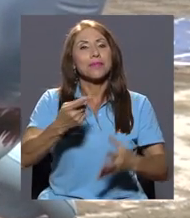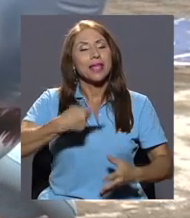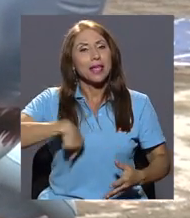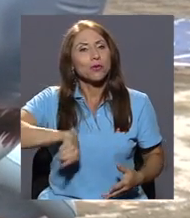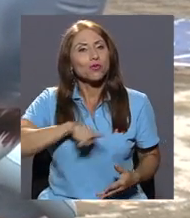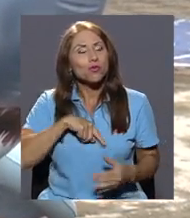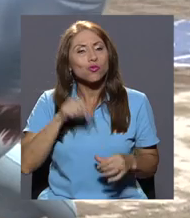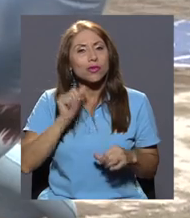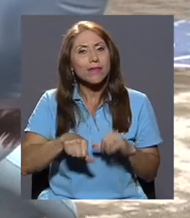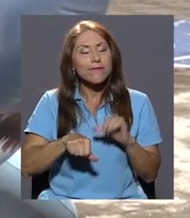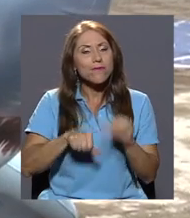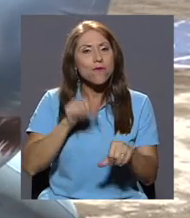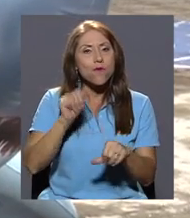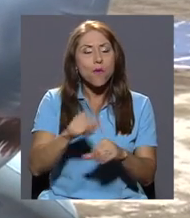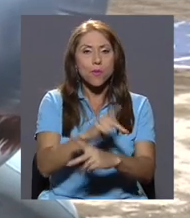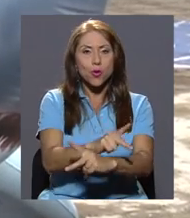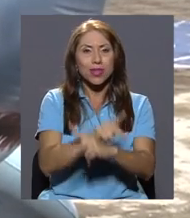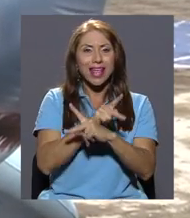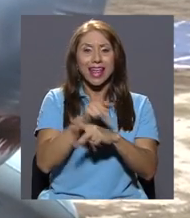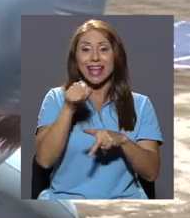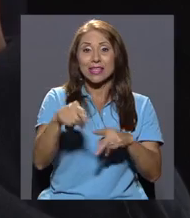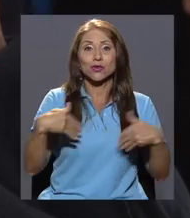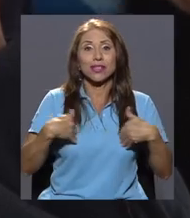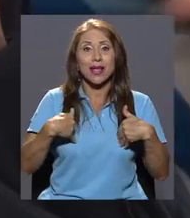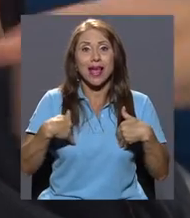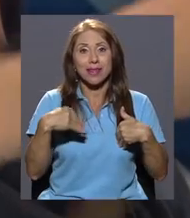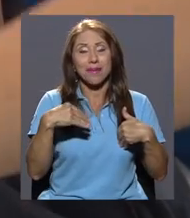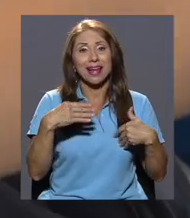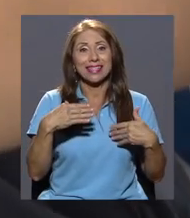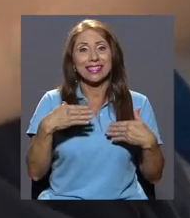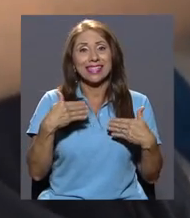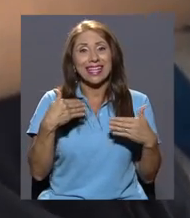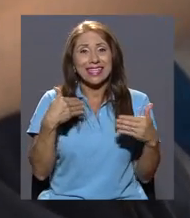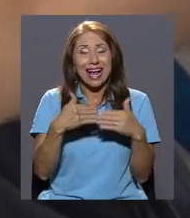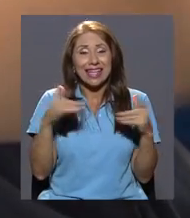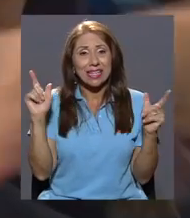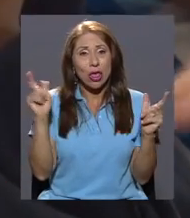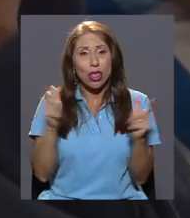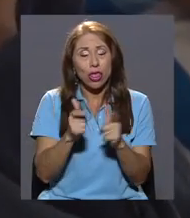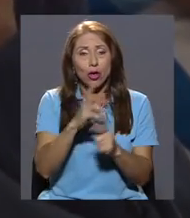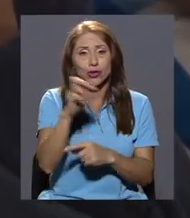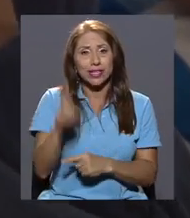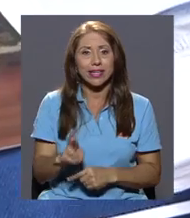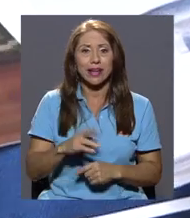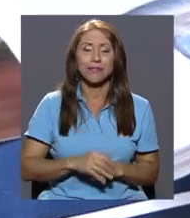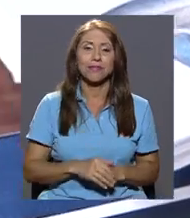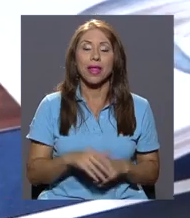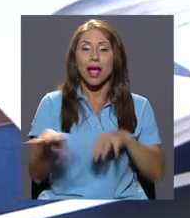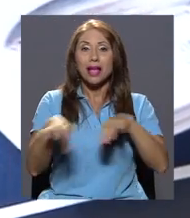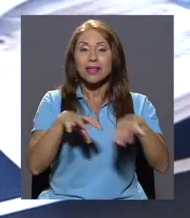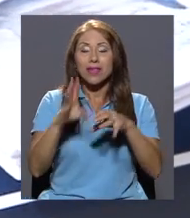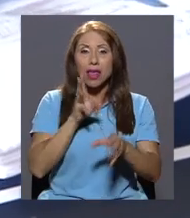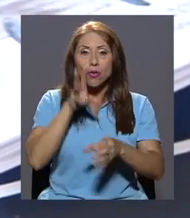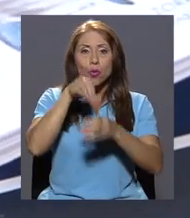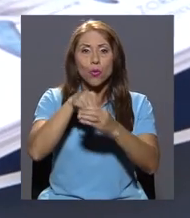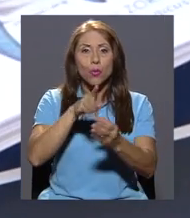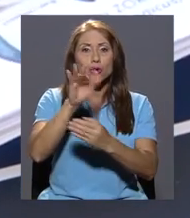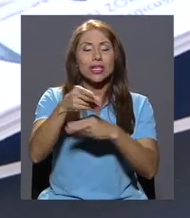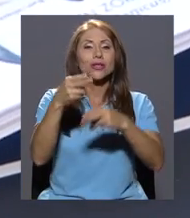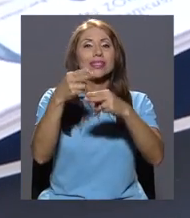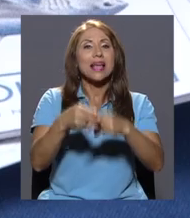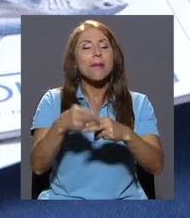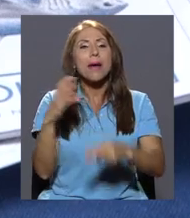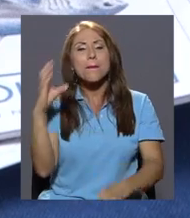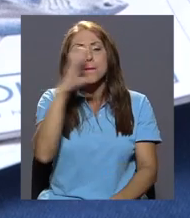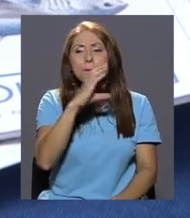nuestro esfuerzo por proteger esas especies en Costa Rica que están a punto de desaparecer. La actividad forma parte del proyecto En